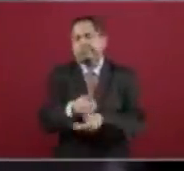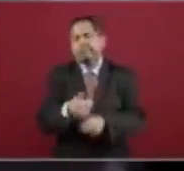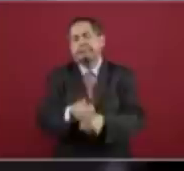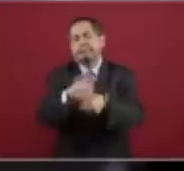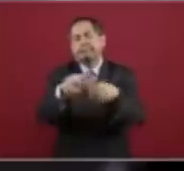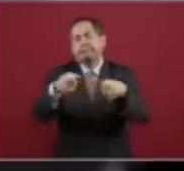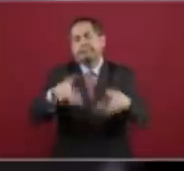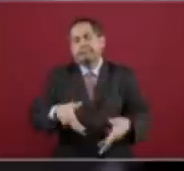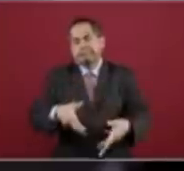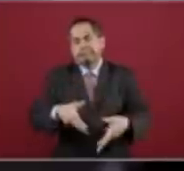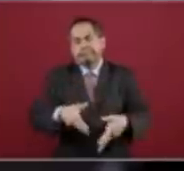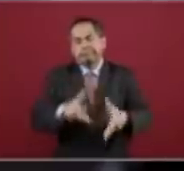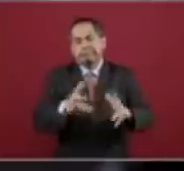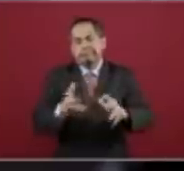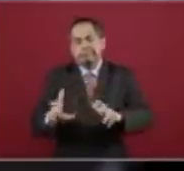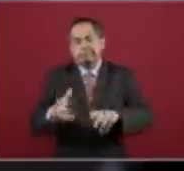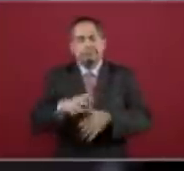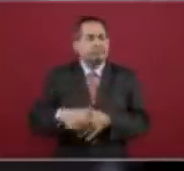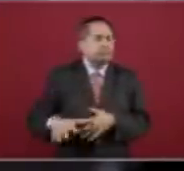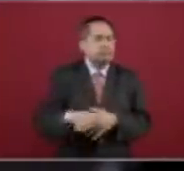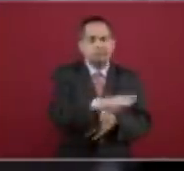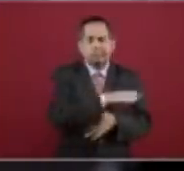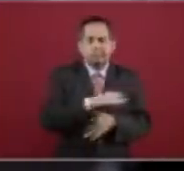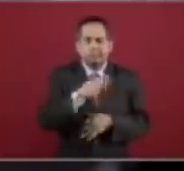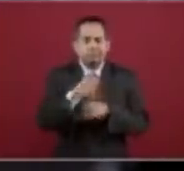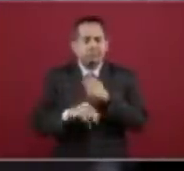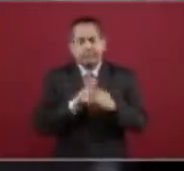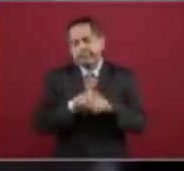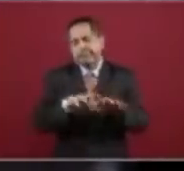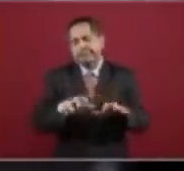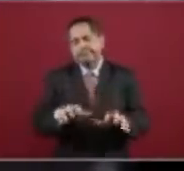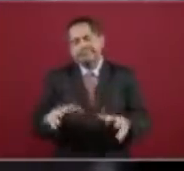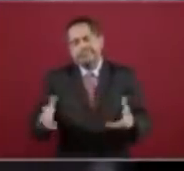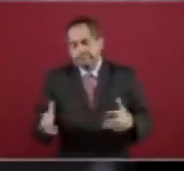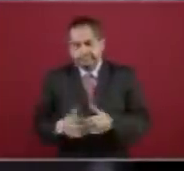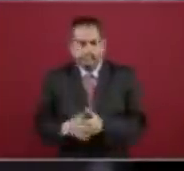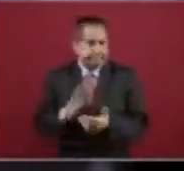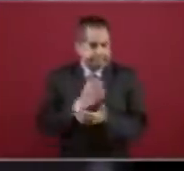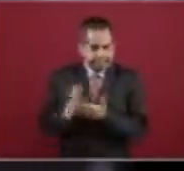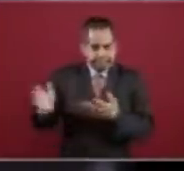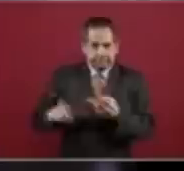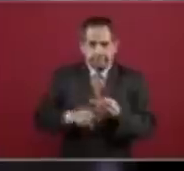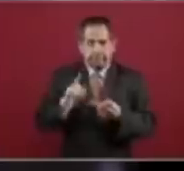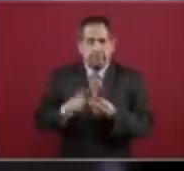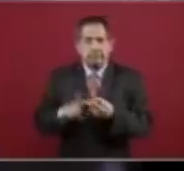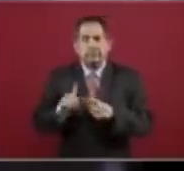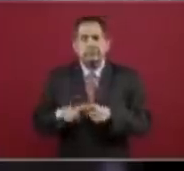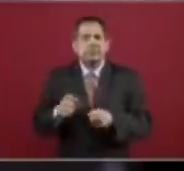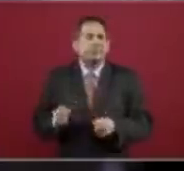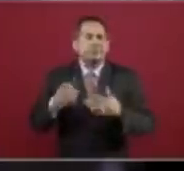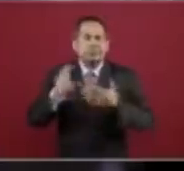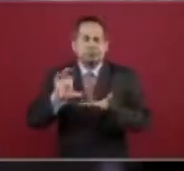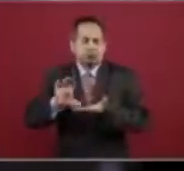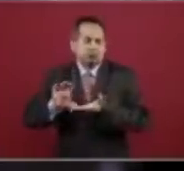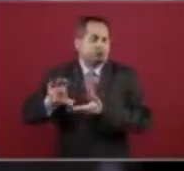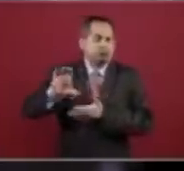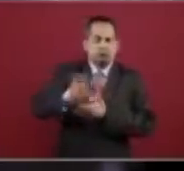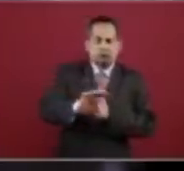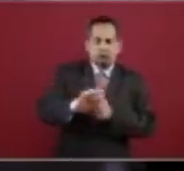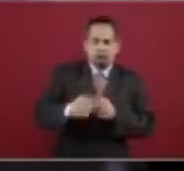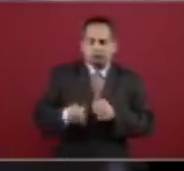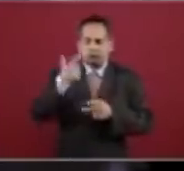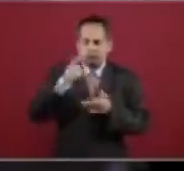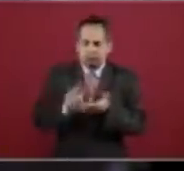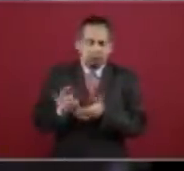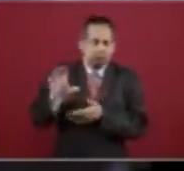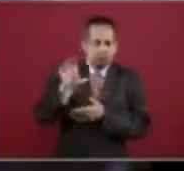gran deterioro, ¿no? Incluso en la conservación de los animales. Por otra parte, ¿de cuánto será la inversión inicial y si